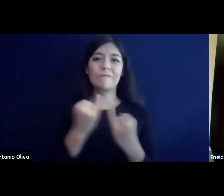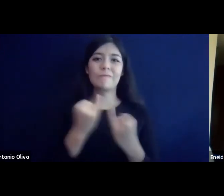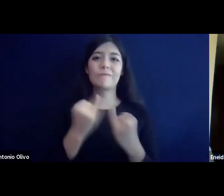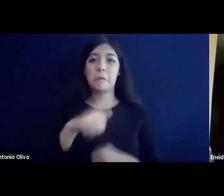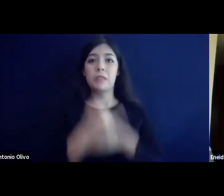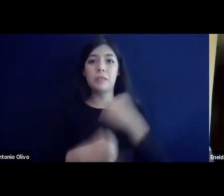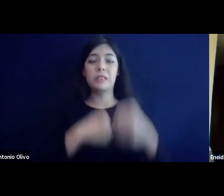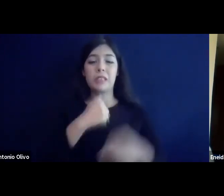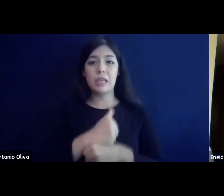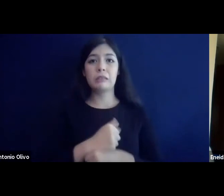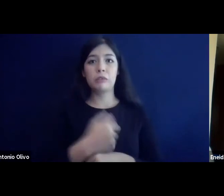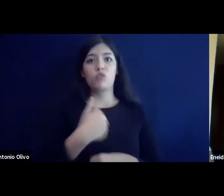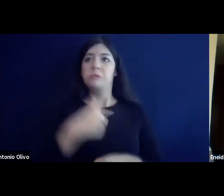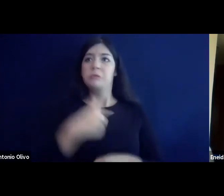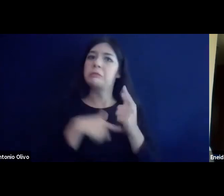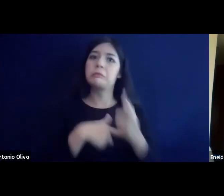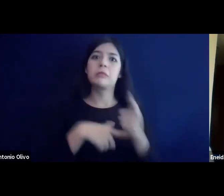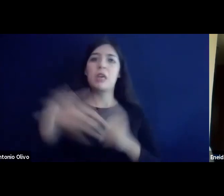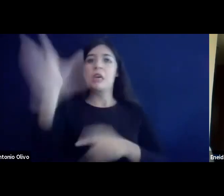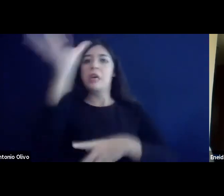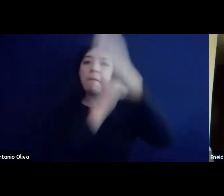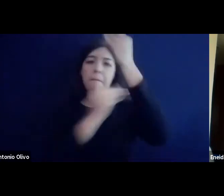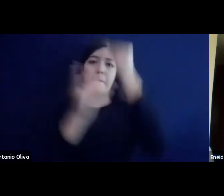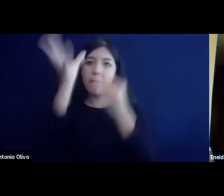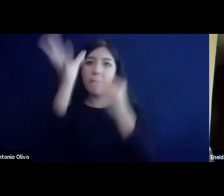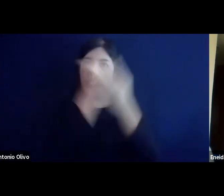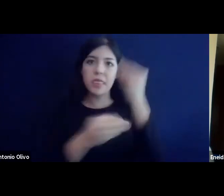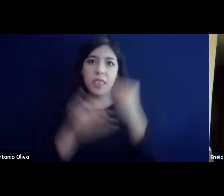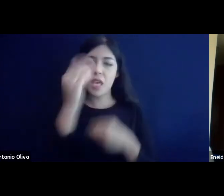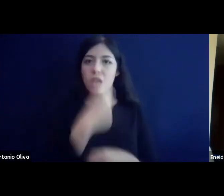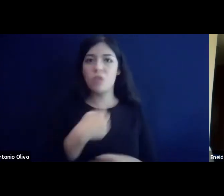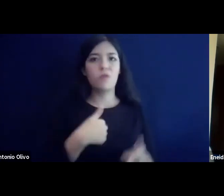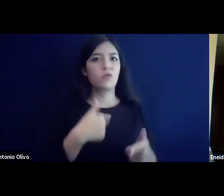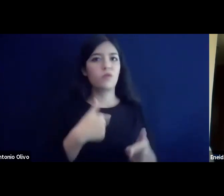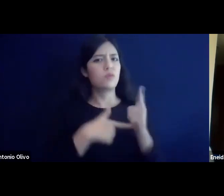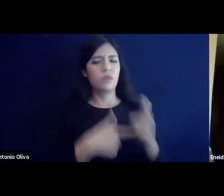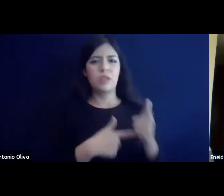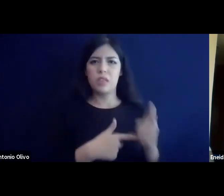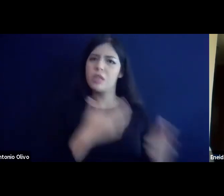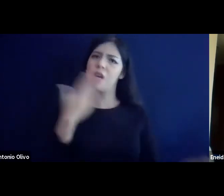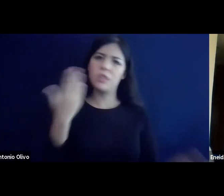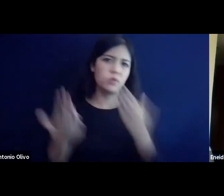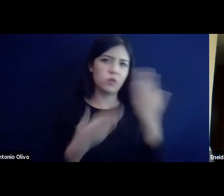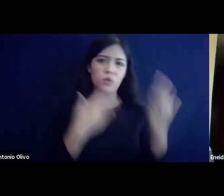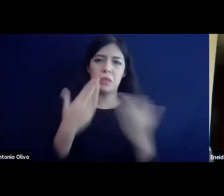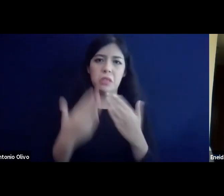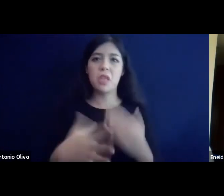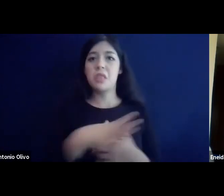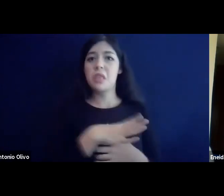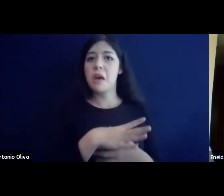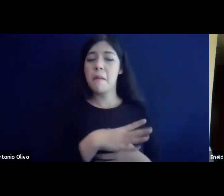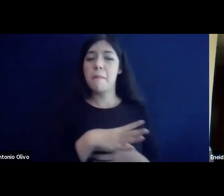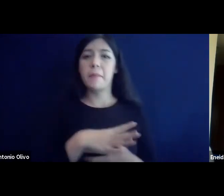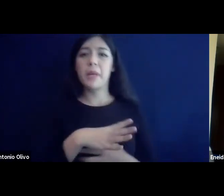porque me permitieron entrar a este mundo tan fascinante de la sordoceguera y tan poco conocido aquí